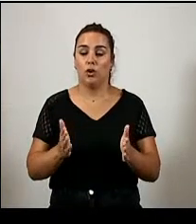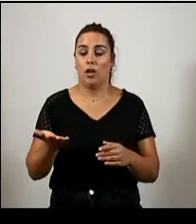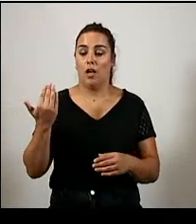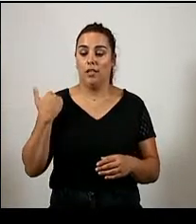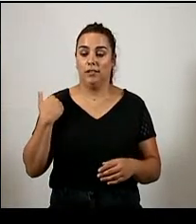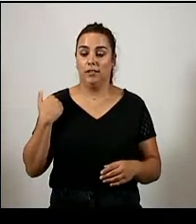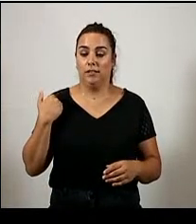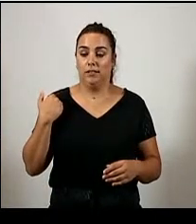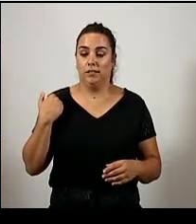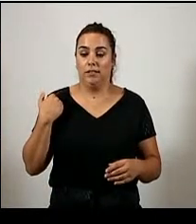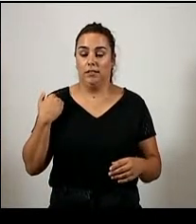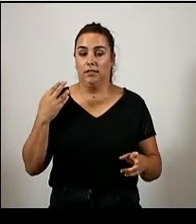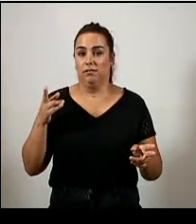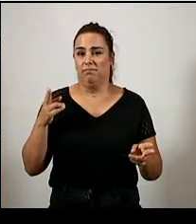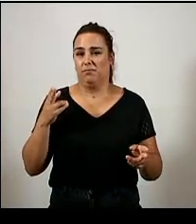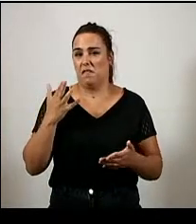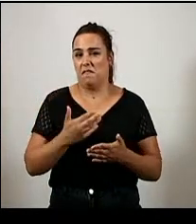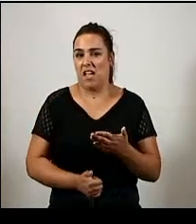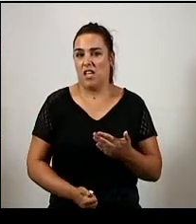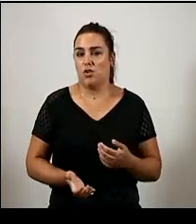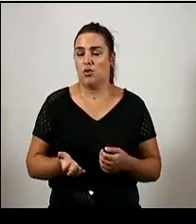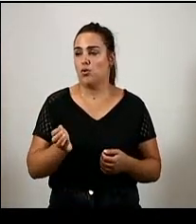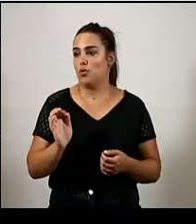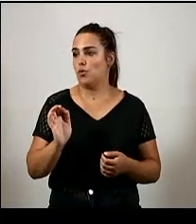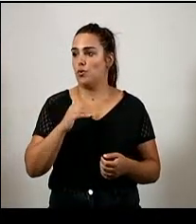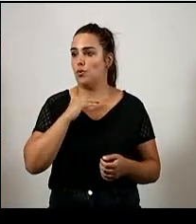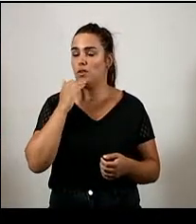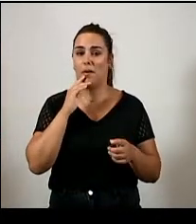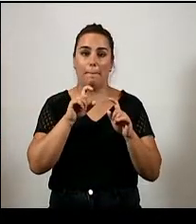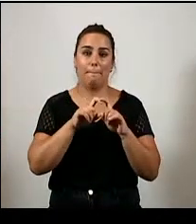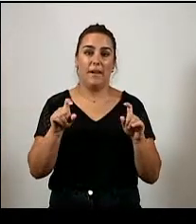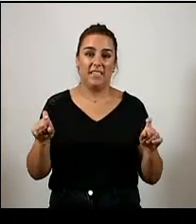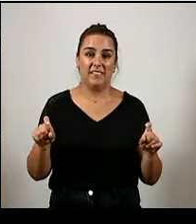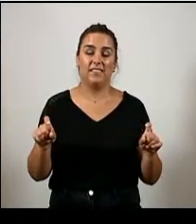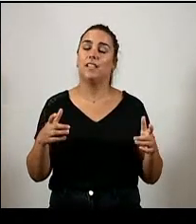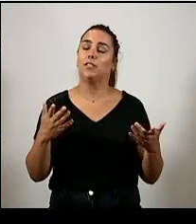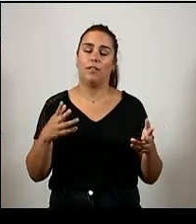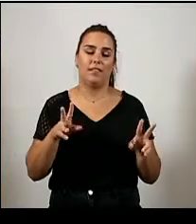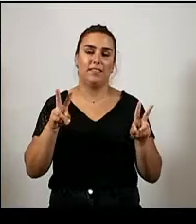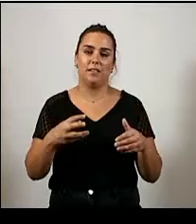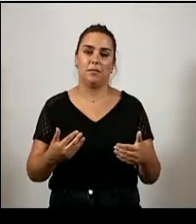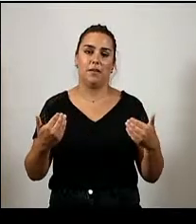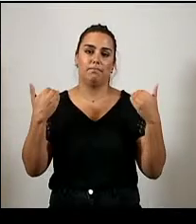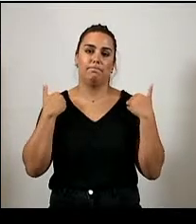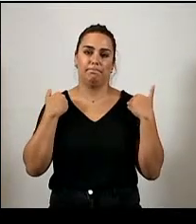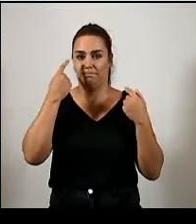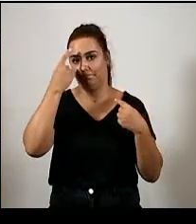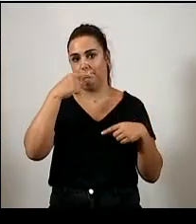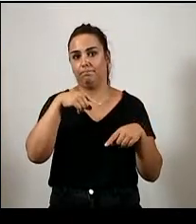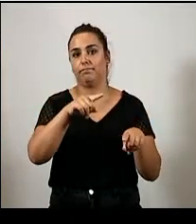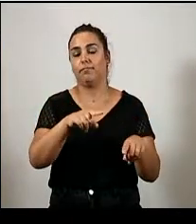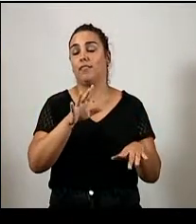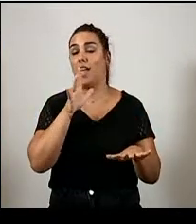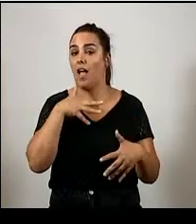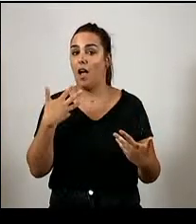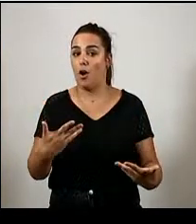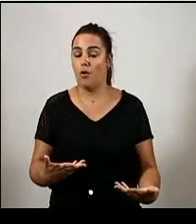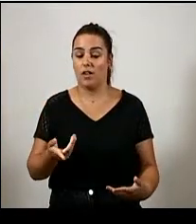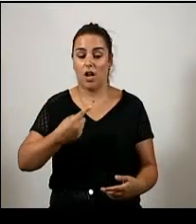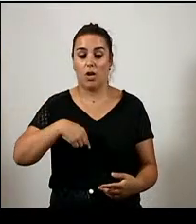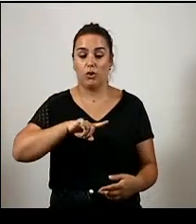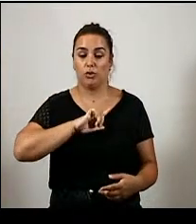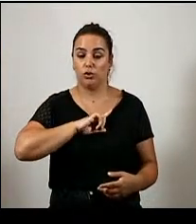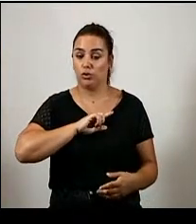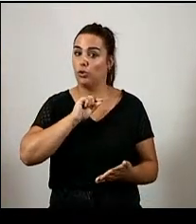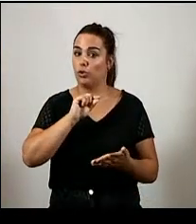alguna anulación o alguna por parte de alguna de las empresas y es un tema que llevan ellos directamente. En este momento, cuando nosotros no tenemos el